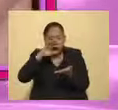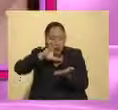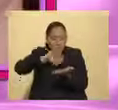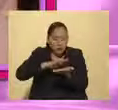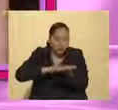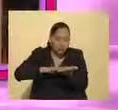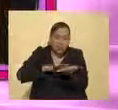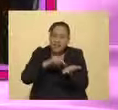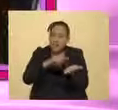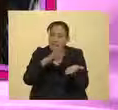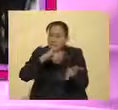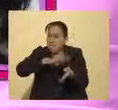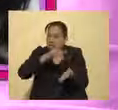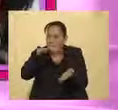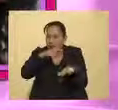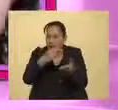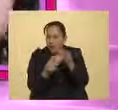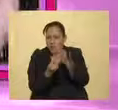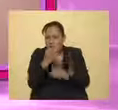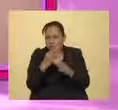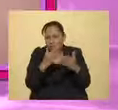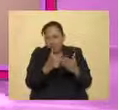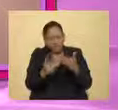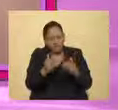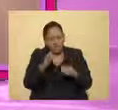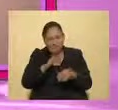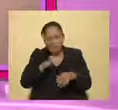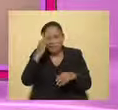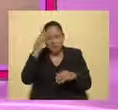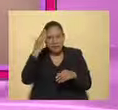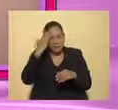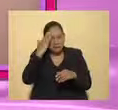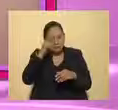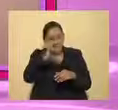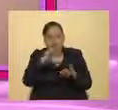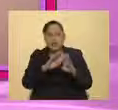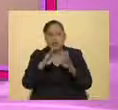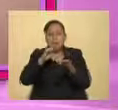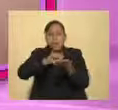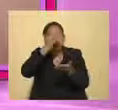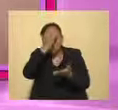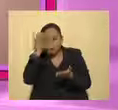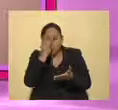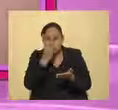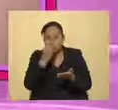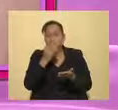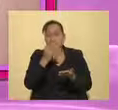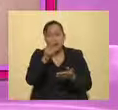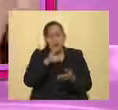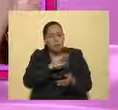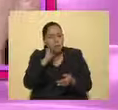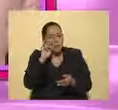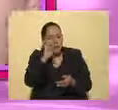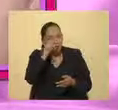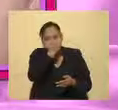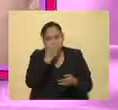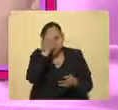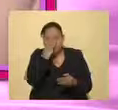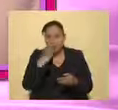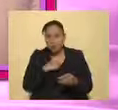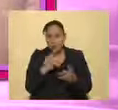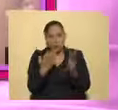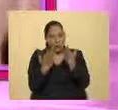lo último en la cosmética y en el área del maquillaje, como podrán observar, yo no